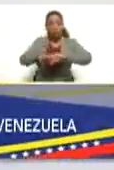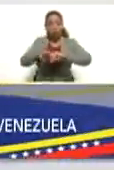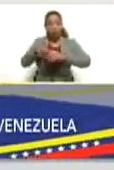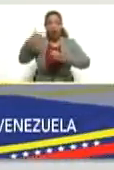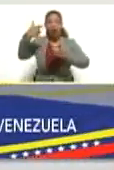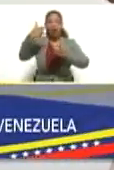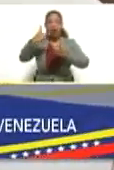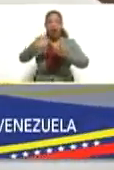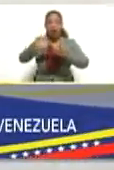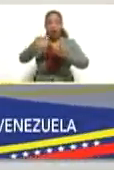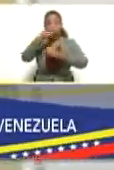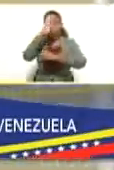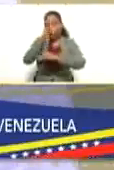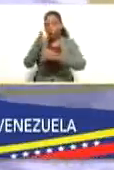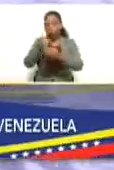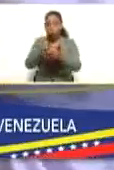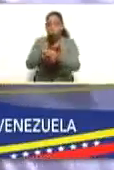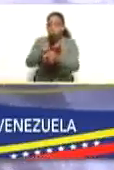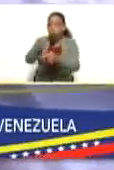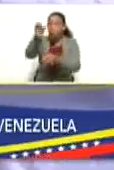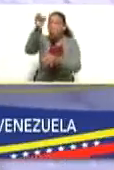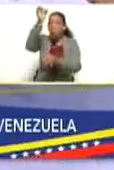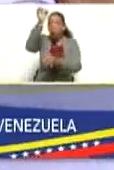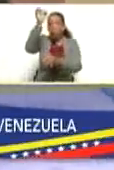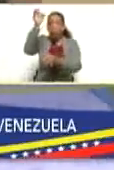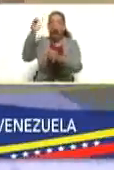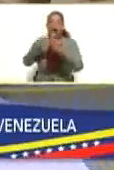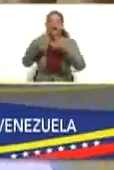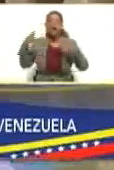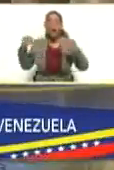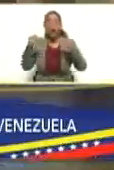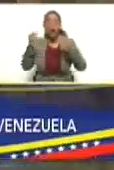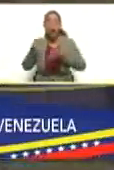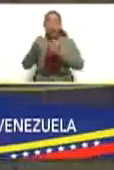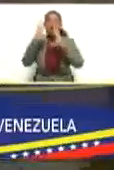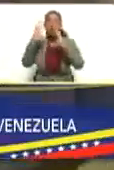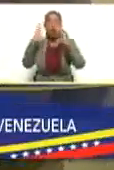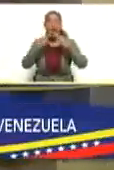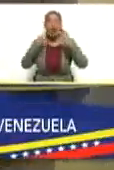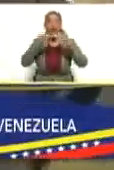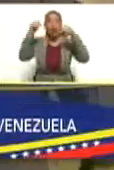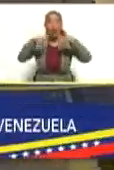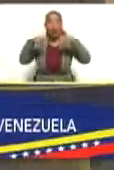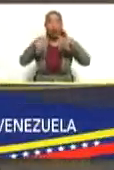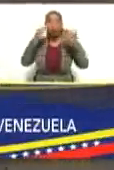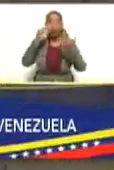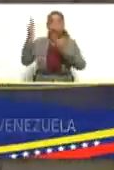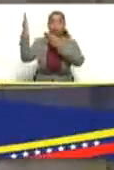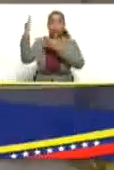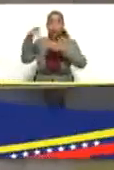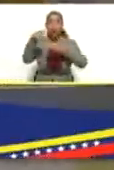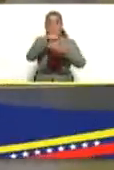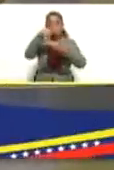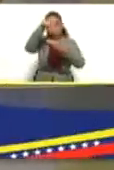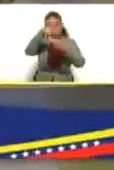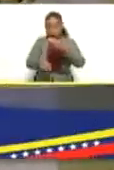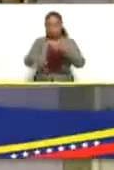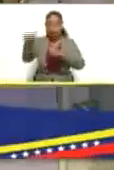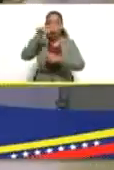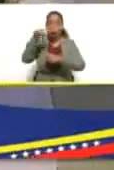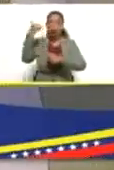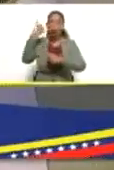directo, presidente, en todos los apartamentos de Ciudad Bicentenario. Perforamos un pozo de agua acá en este urbanismo. Ahora van a